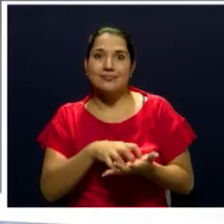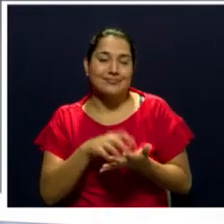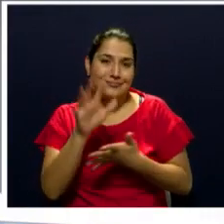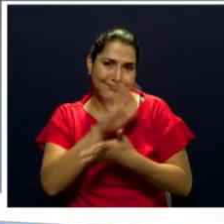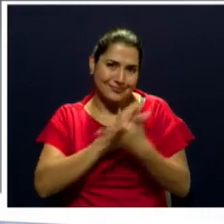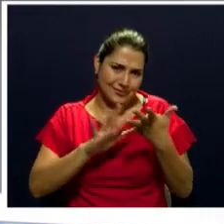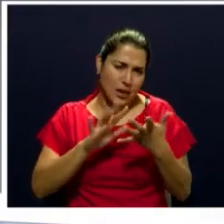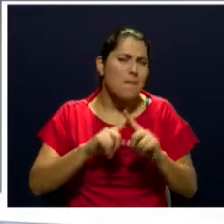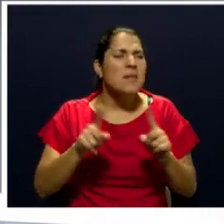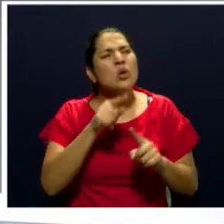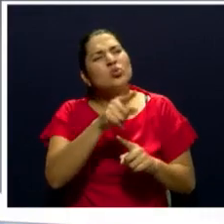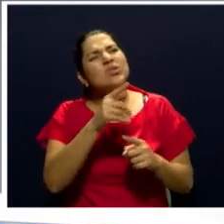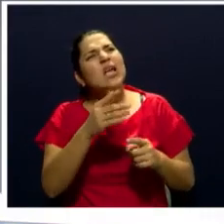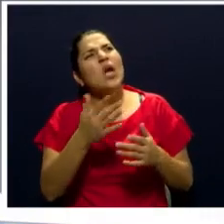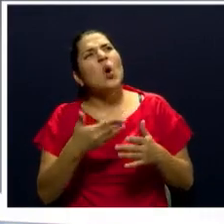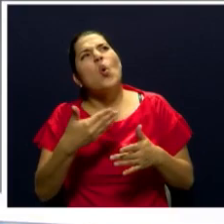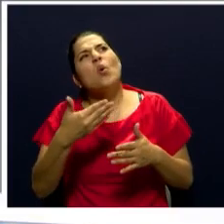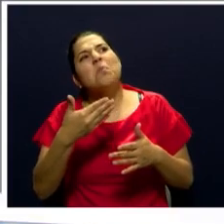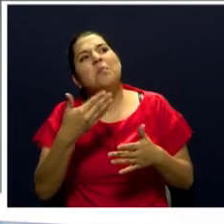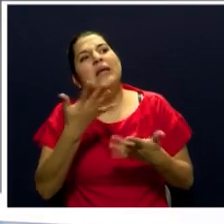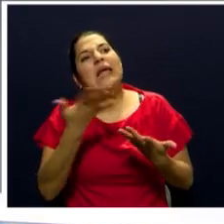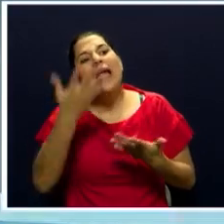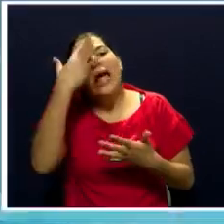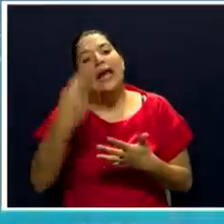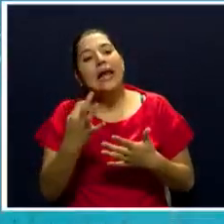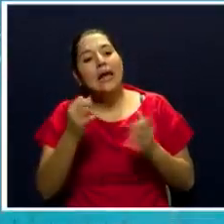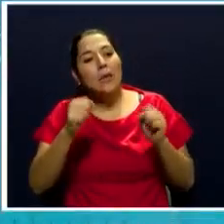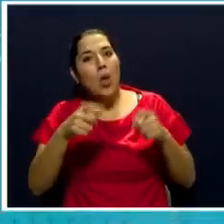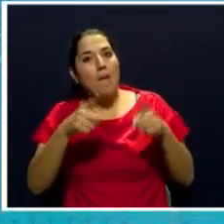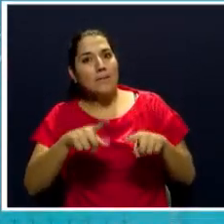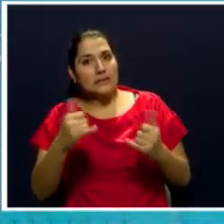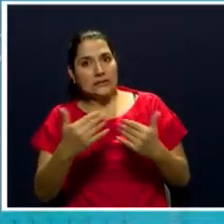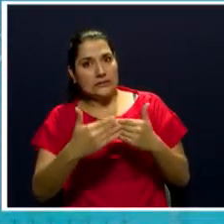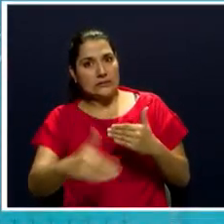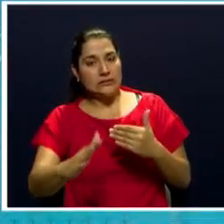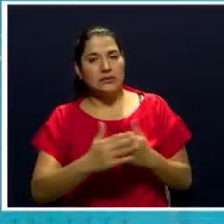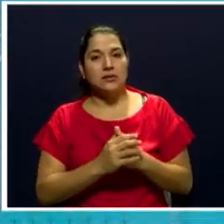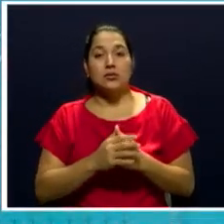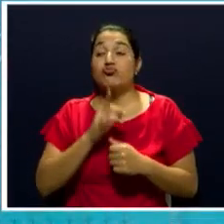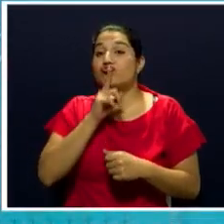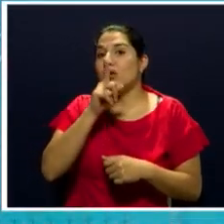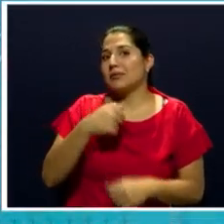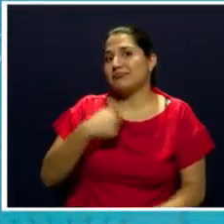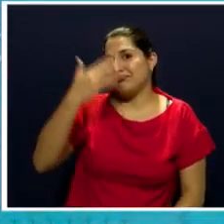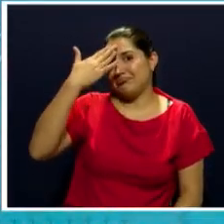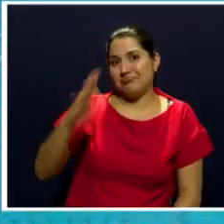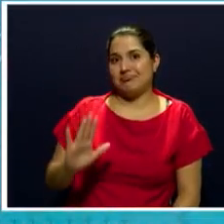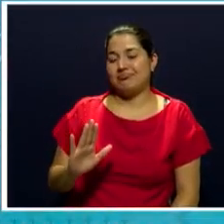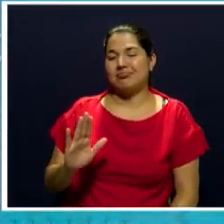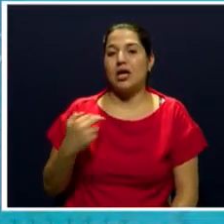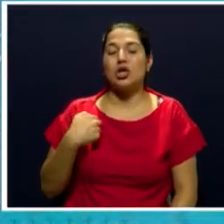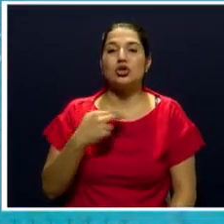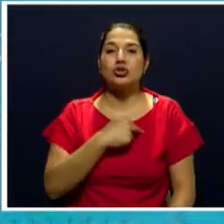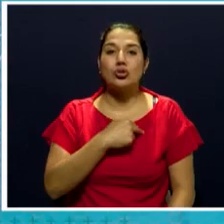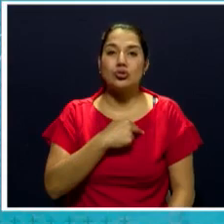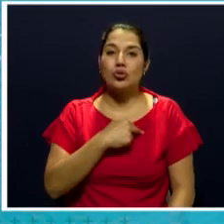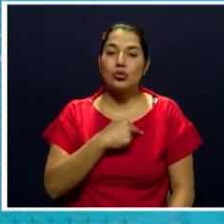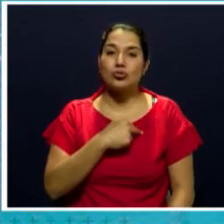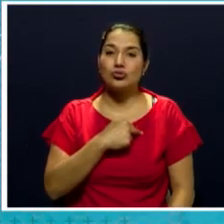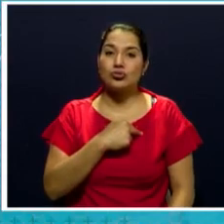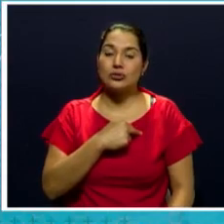Pero ¿cuál es su pronóstico para lo que resta del año? Pues en realidad eso es muy incierto. Nosotros, digamos, a juzgar